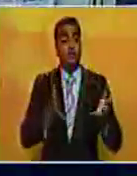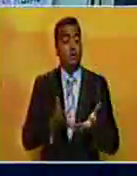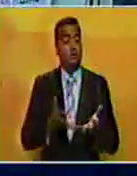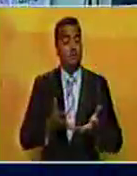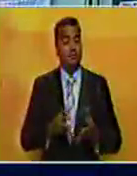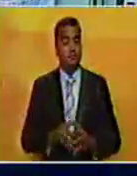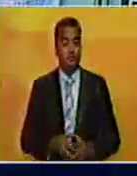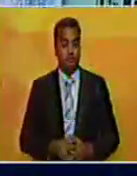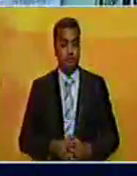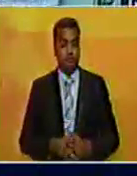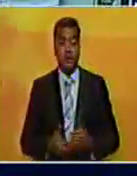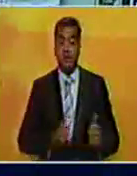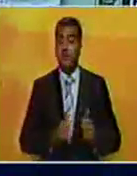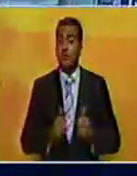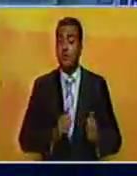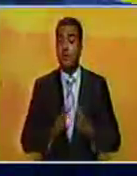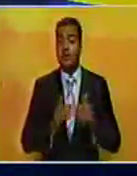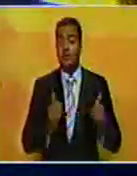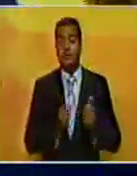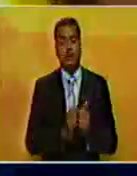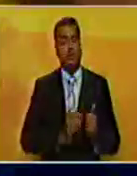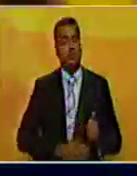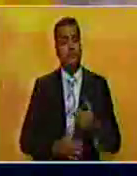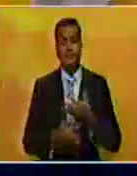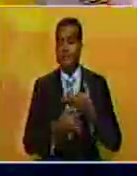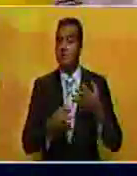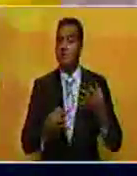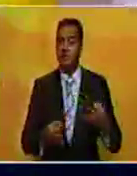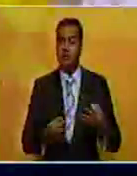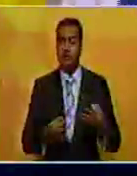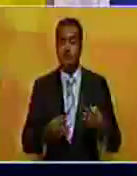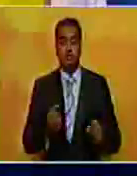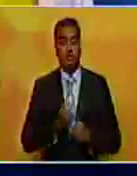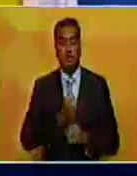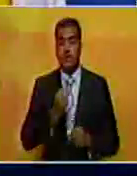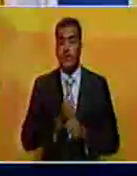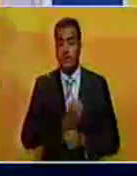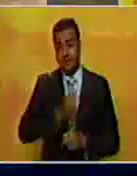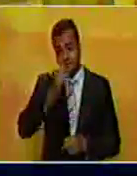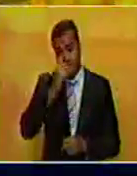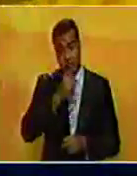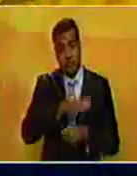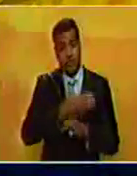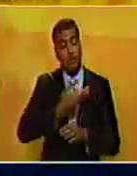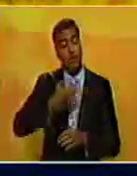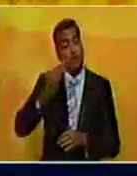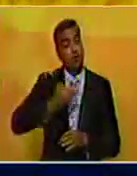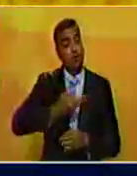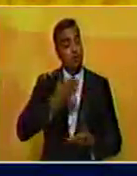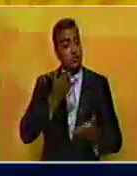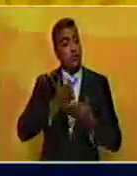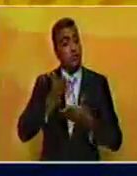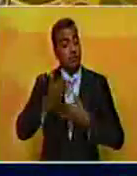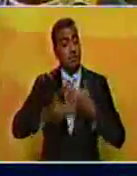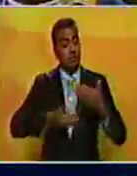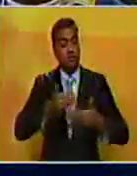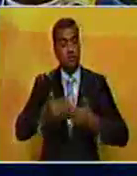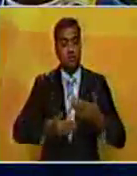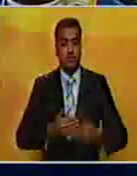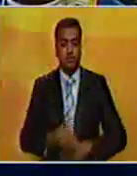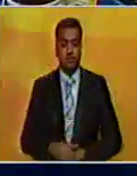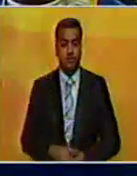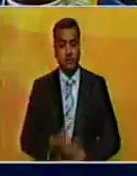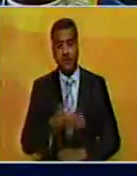en Londres, la atleta anzoátegui manifestó estar satisfecha con su desempeño en la temporada, pues confirma su constante evolución.